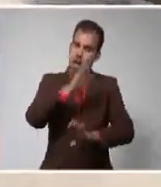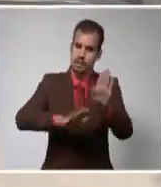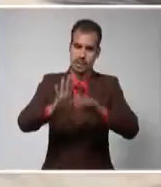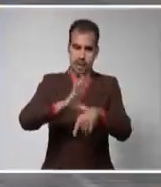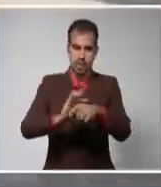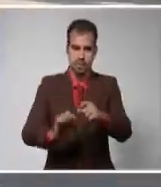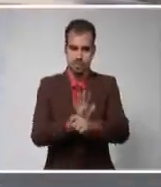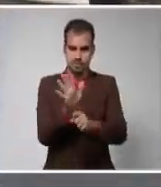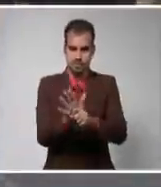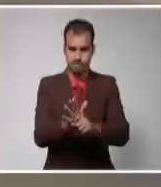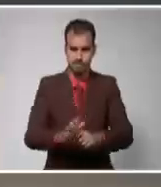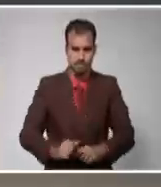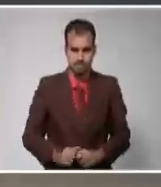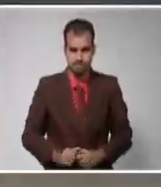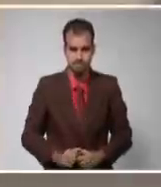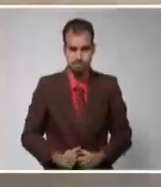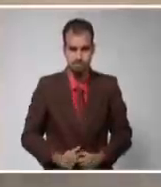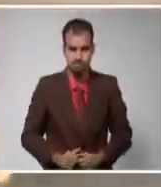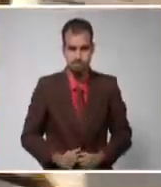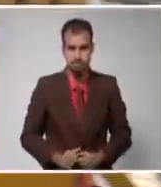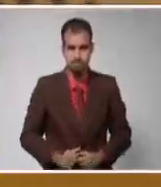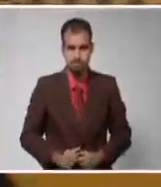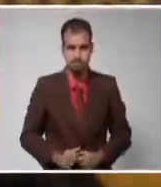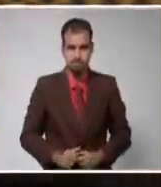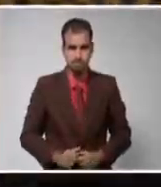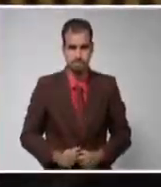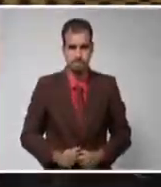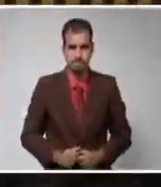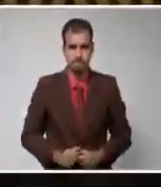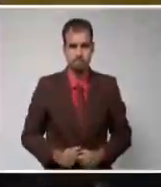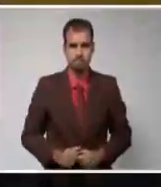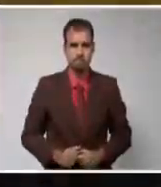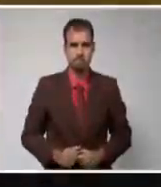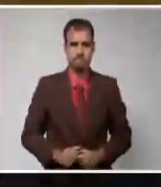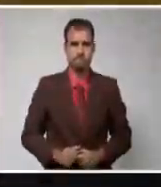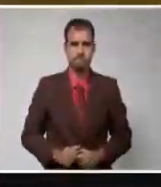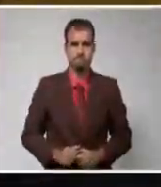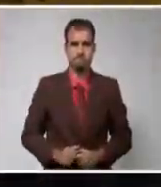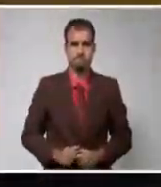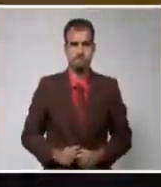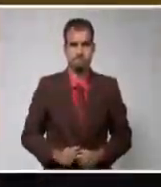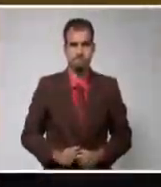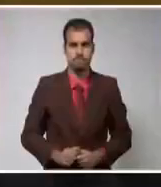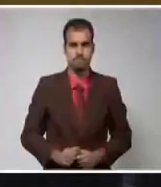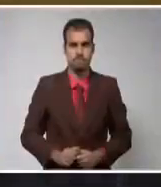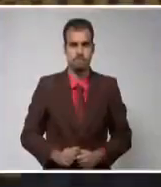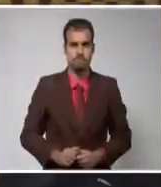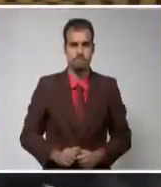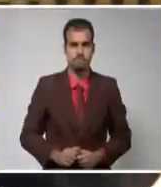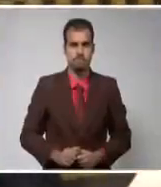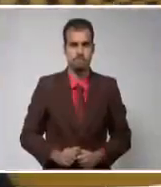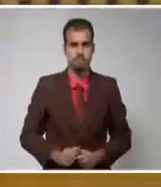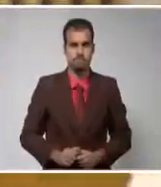COVID-19. Desde Santi Spiritus, Marco Cejas Becker, Sistema Informativo de la Televisión Cubana.